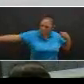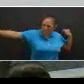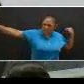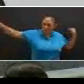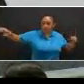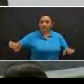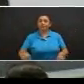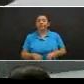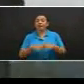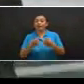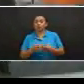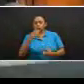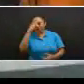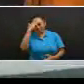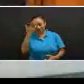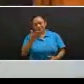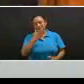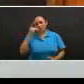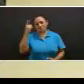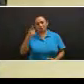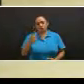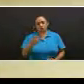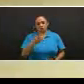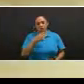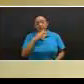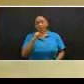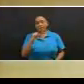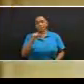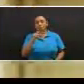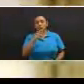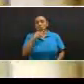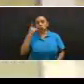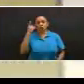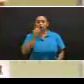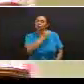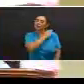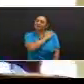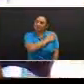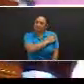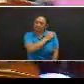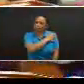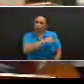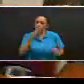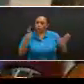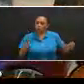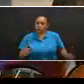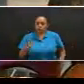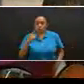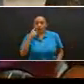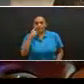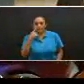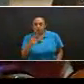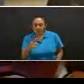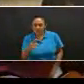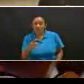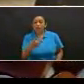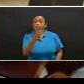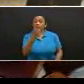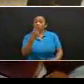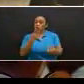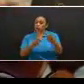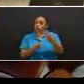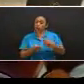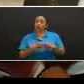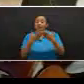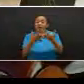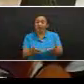Entonces, y gracias que Dios es un Dios, como le dije al principio, misericordioso. Y mira, y nos vuelve a dar otra oportunidad.